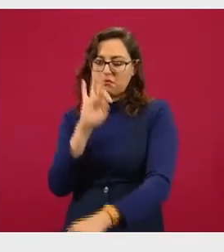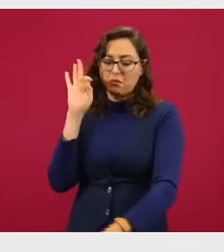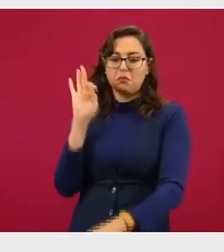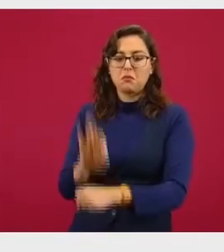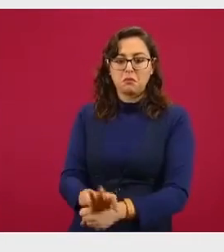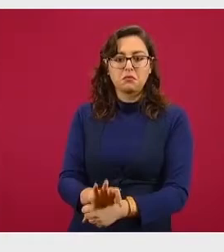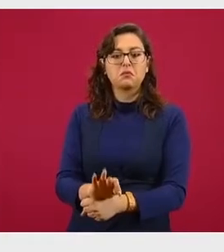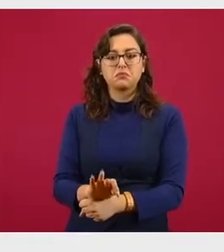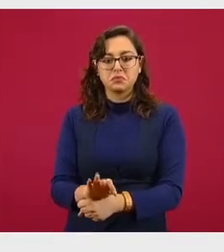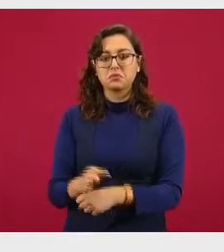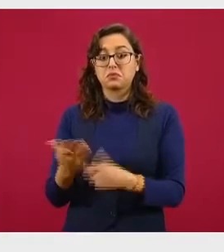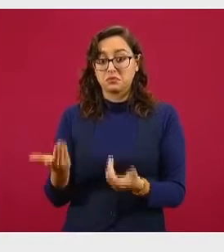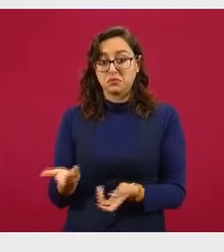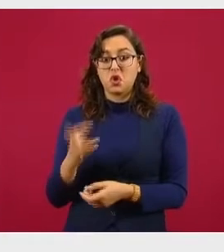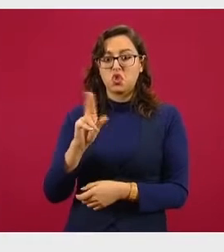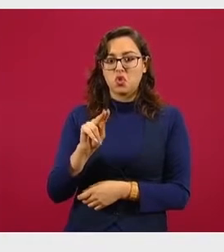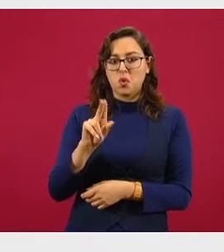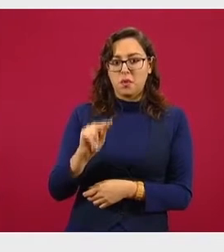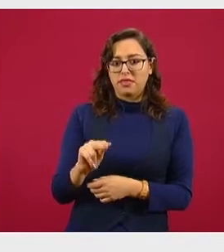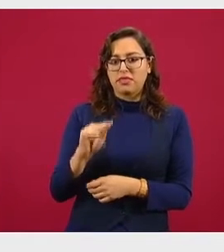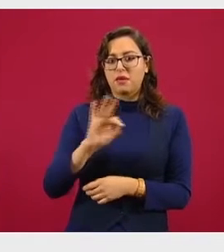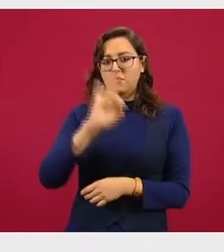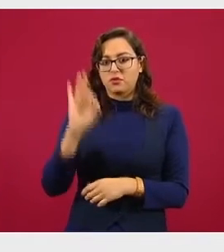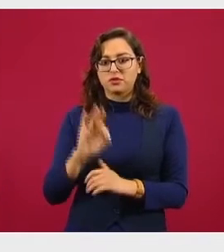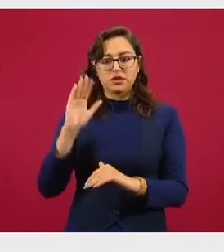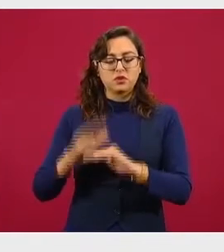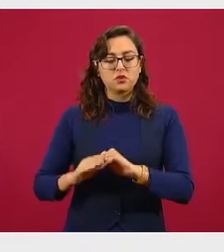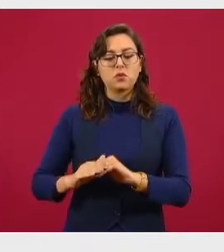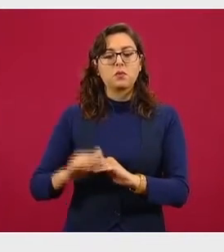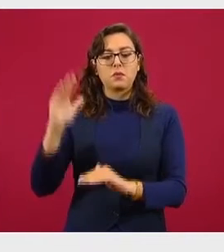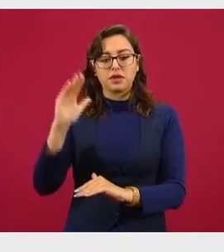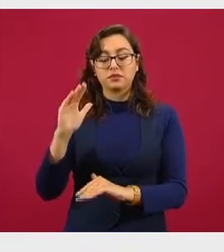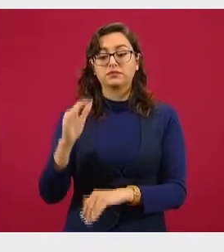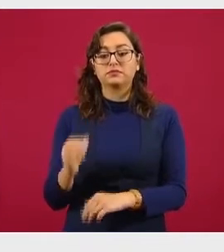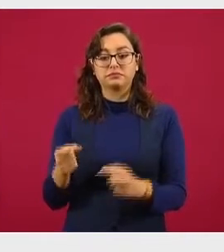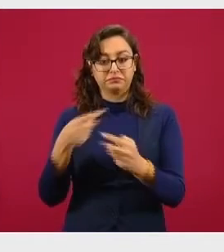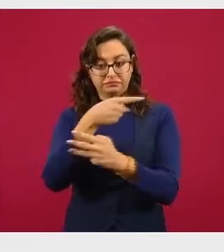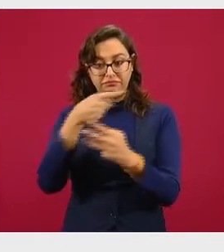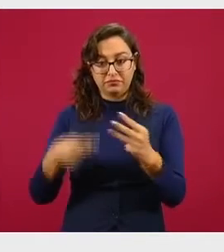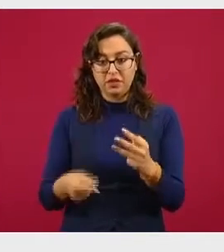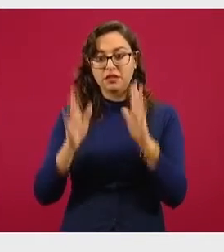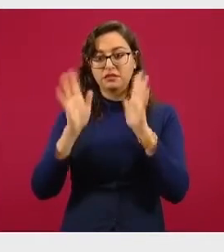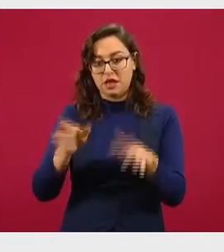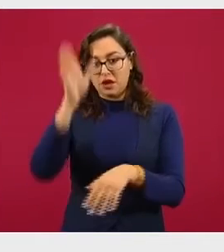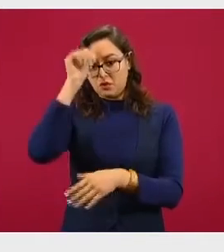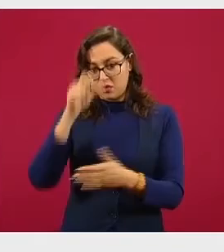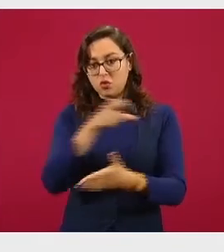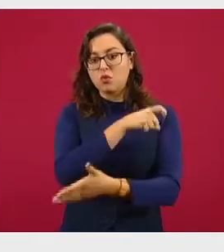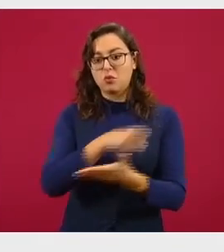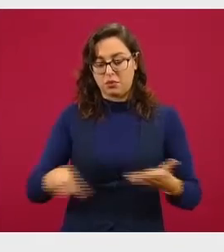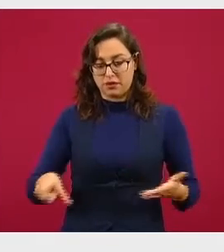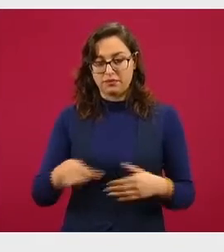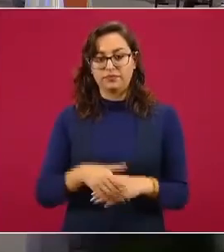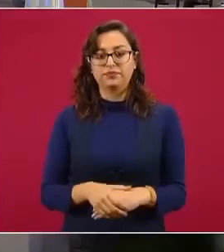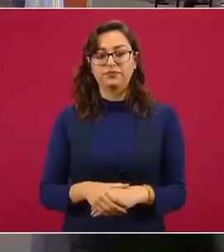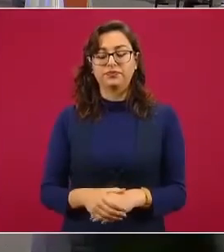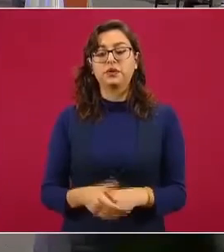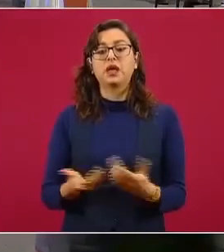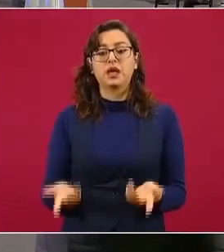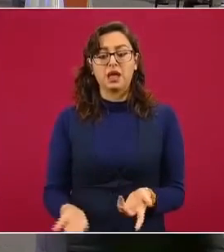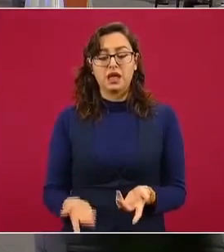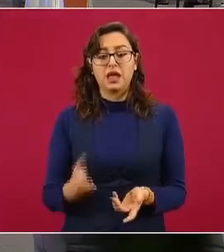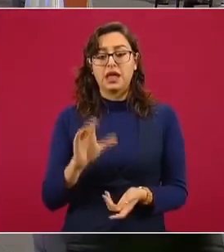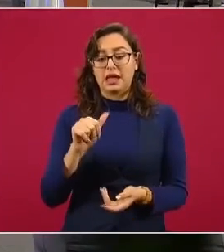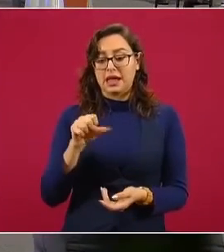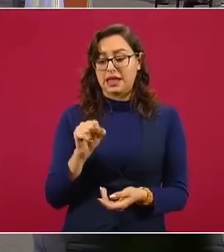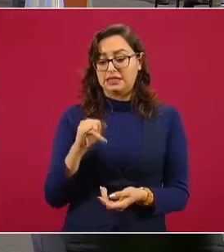observa, y como ya dije, con los 3 tenemos acuerdo de precompra. En el caso de CanSino también hay fase 3